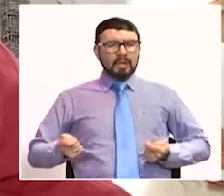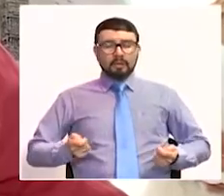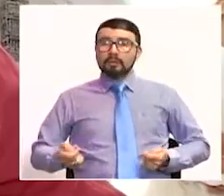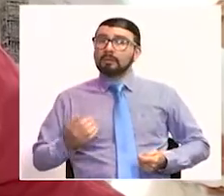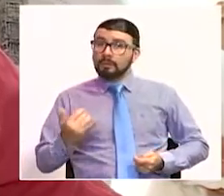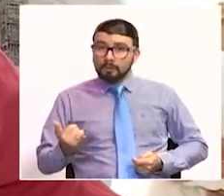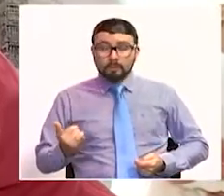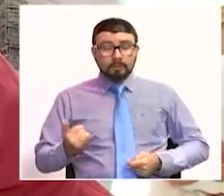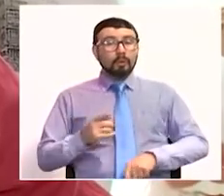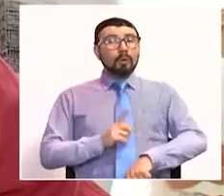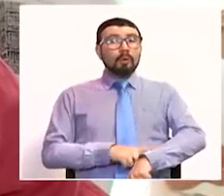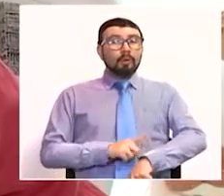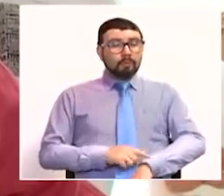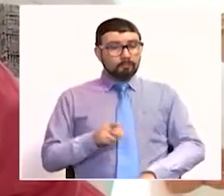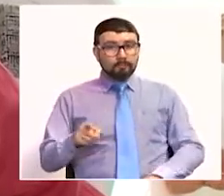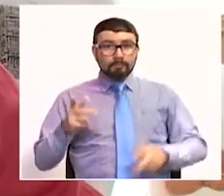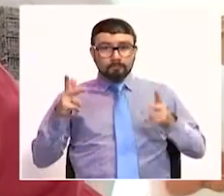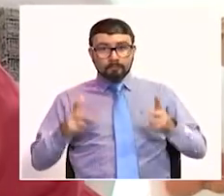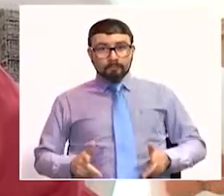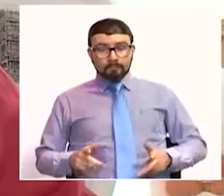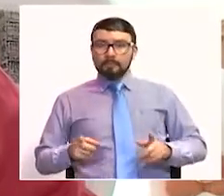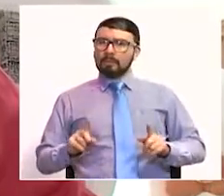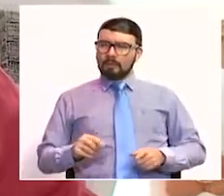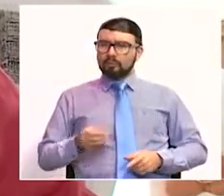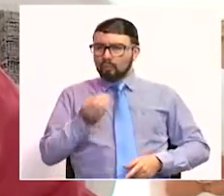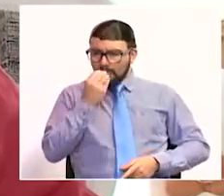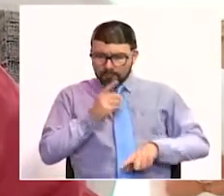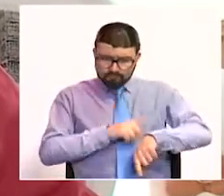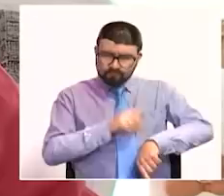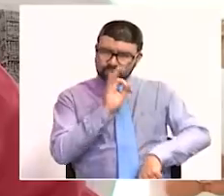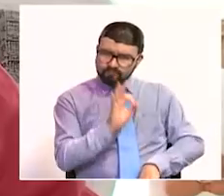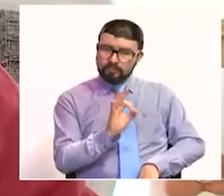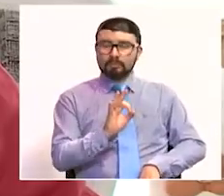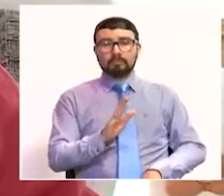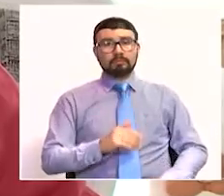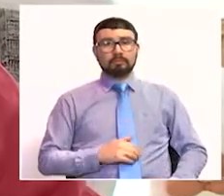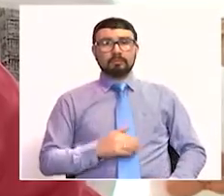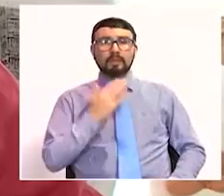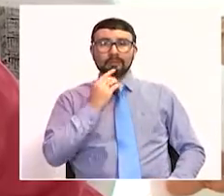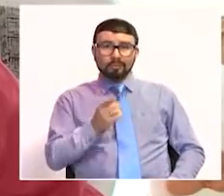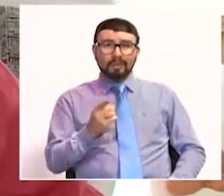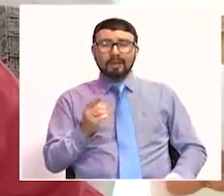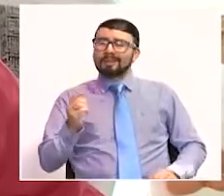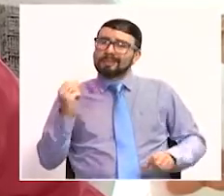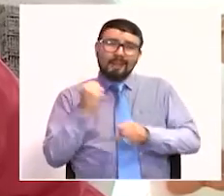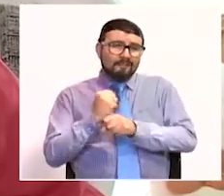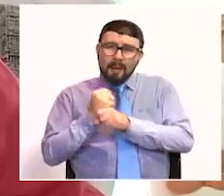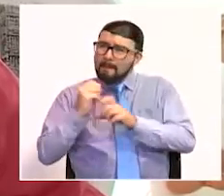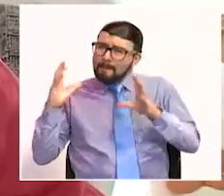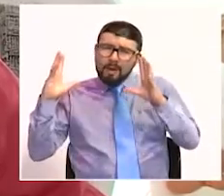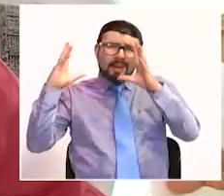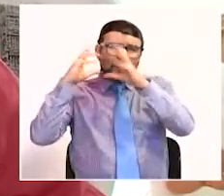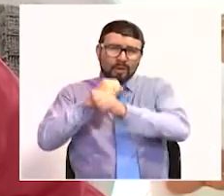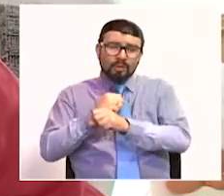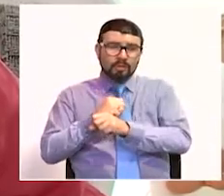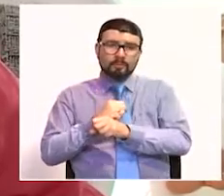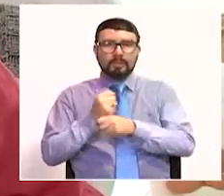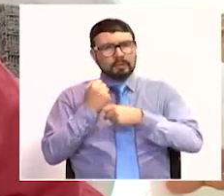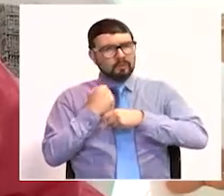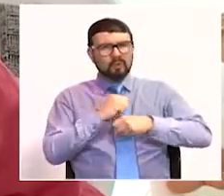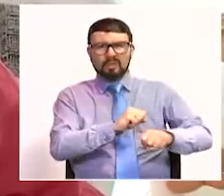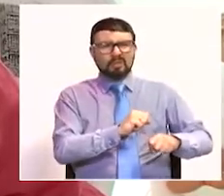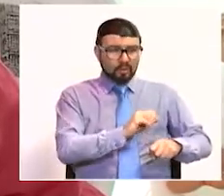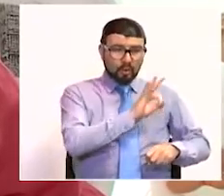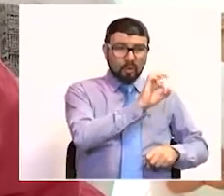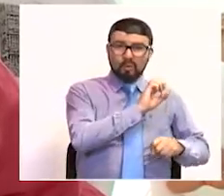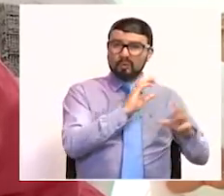horarios de descanso y los horarios alimentarios. Si tienen que trasnochar, traten de no comer después de las